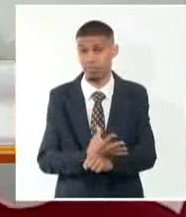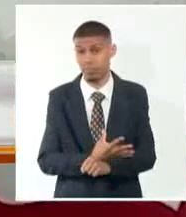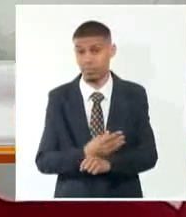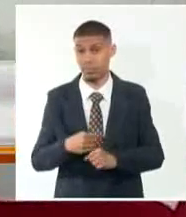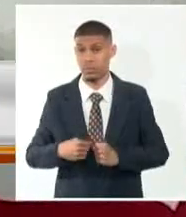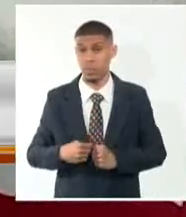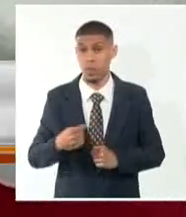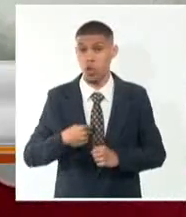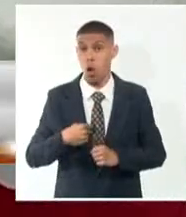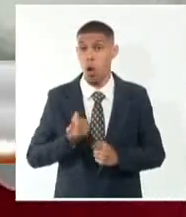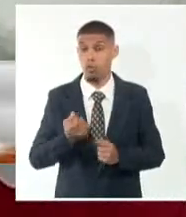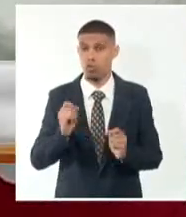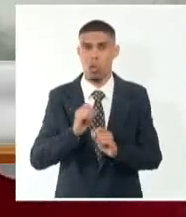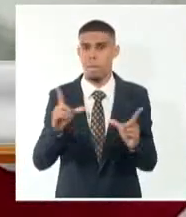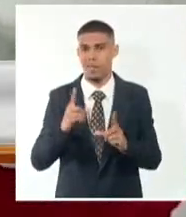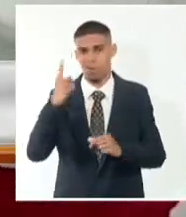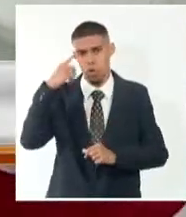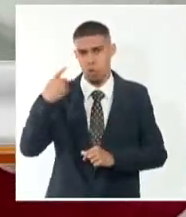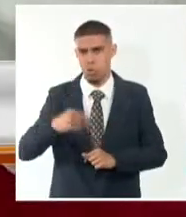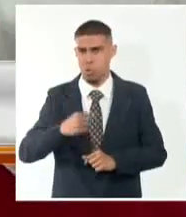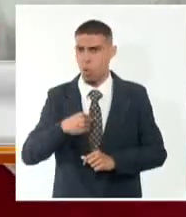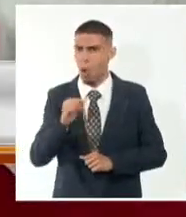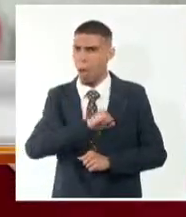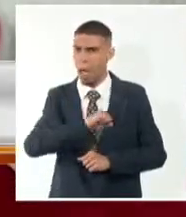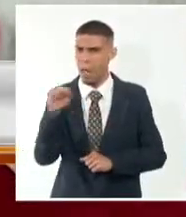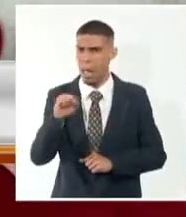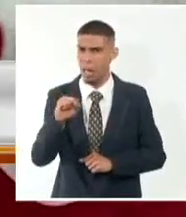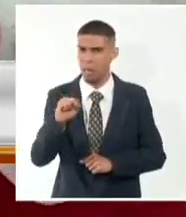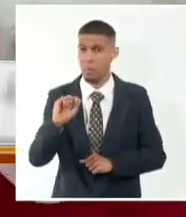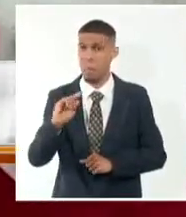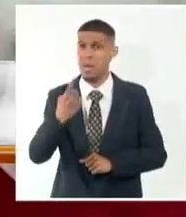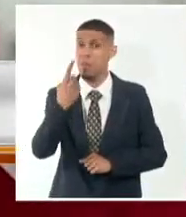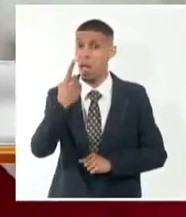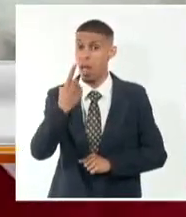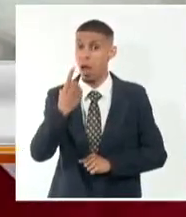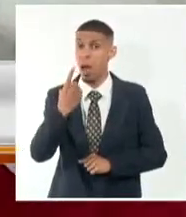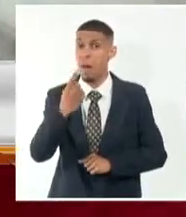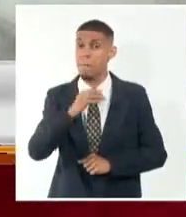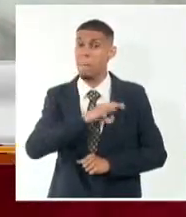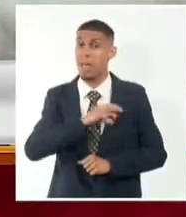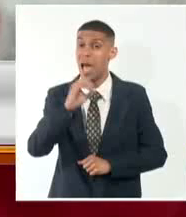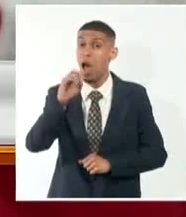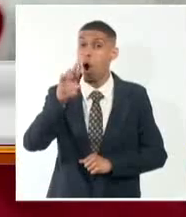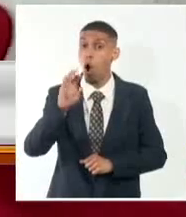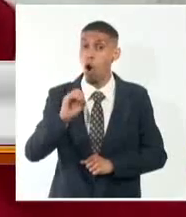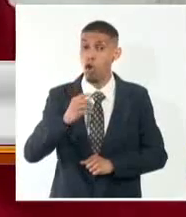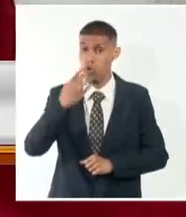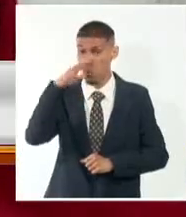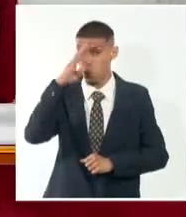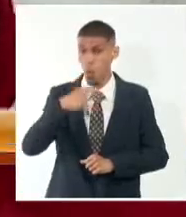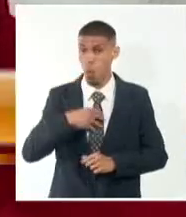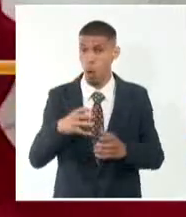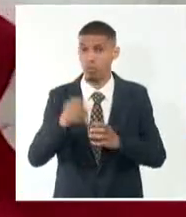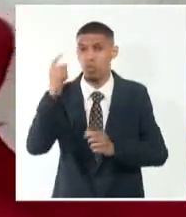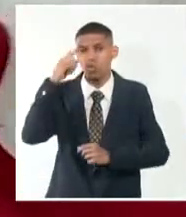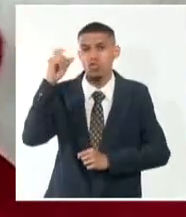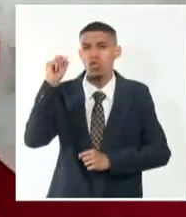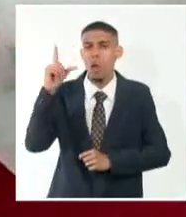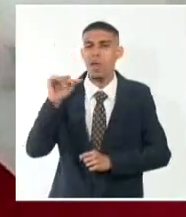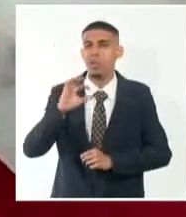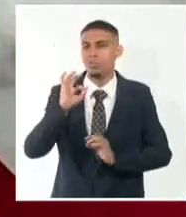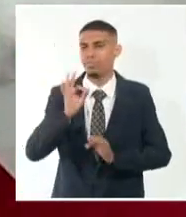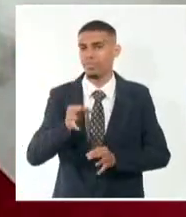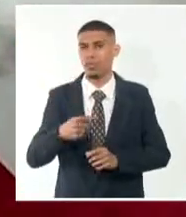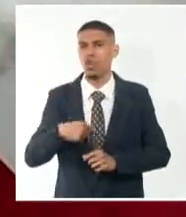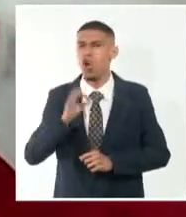algo que la verdad me tomó por sorpresa total, ser la primera medallista de la delegación de Cuba. Creo que es un sueño hecho realidad en el sentido de que